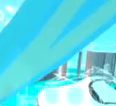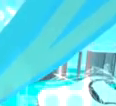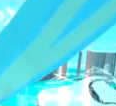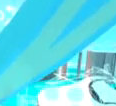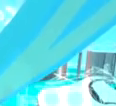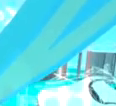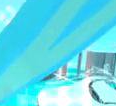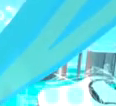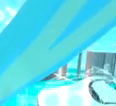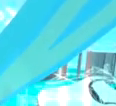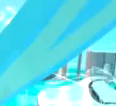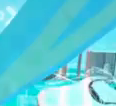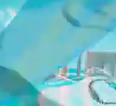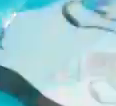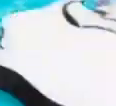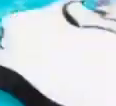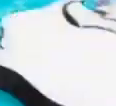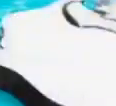céntimos.